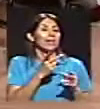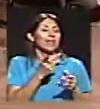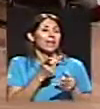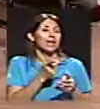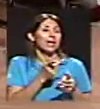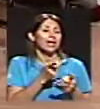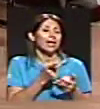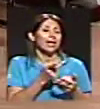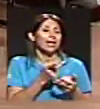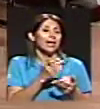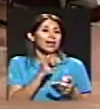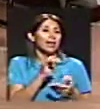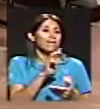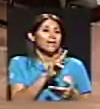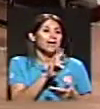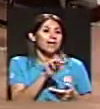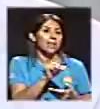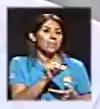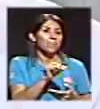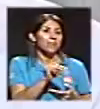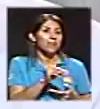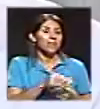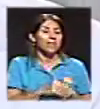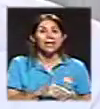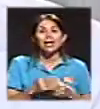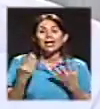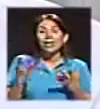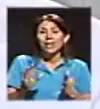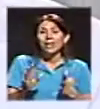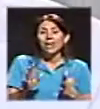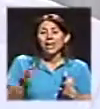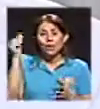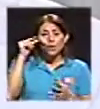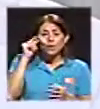no permite la regulación. La regulación sobre el IBM.